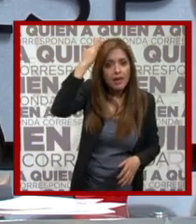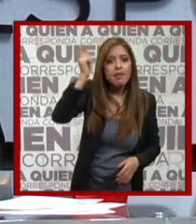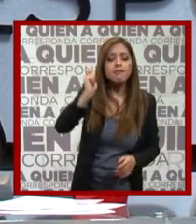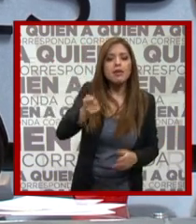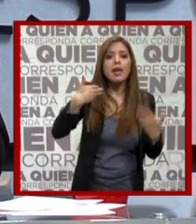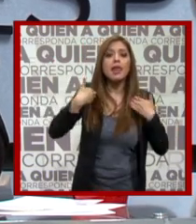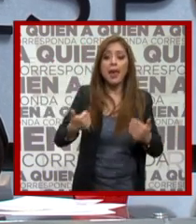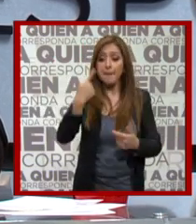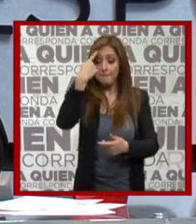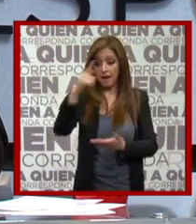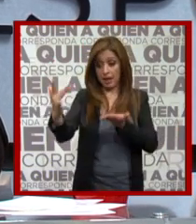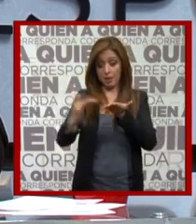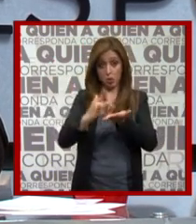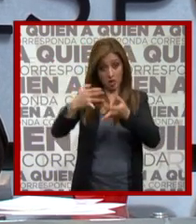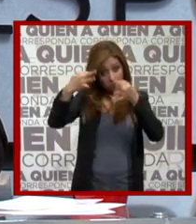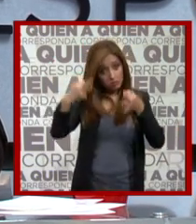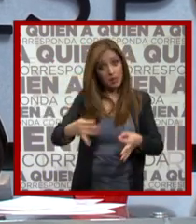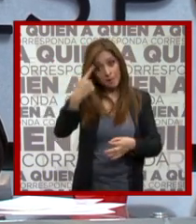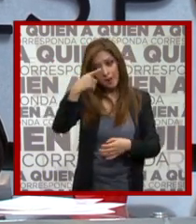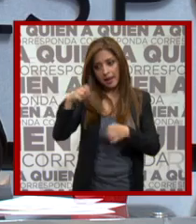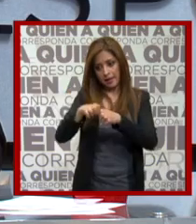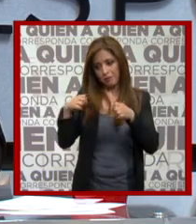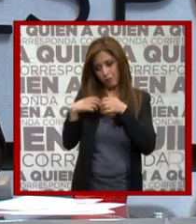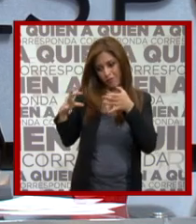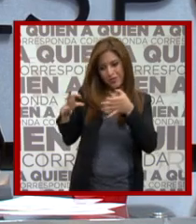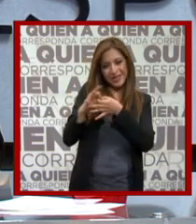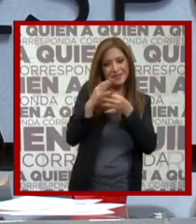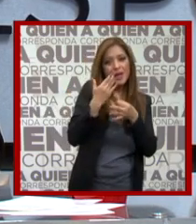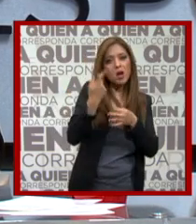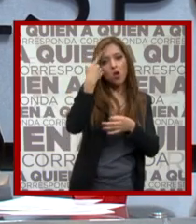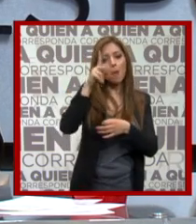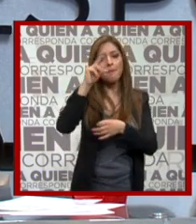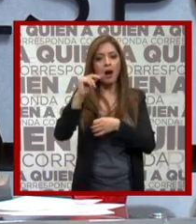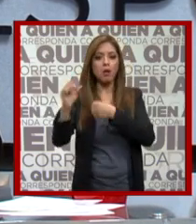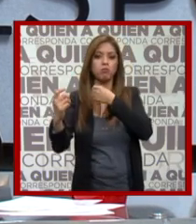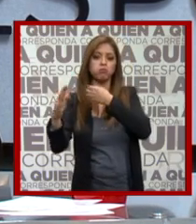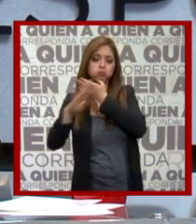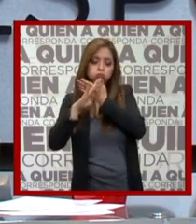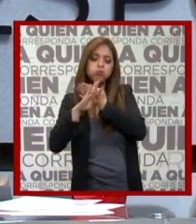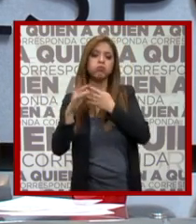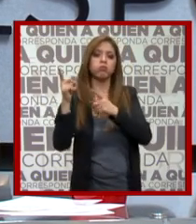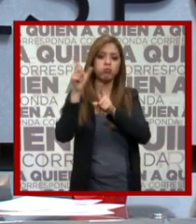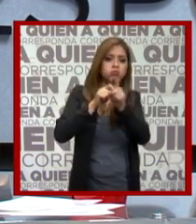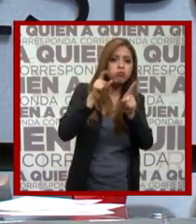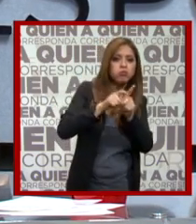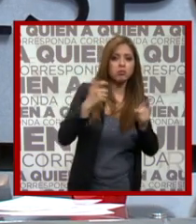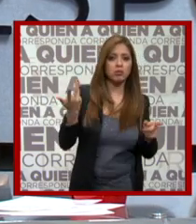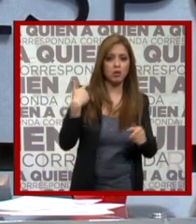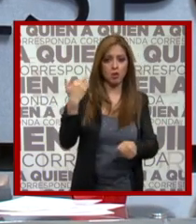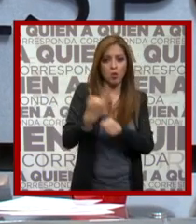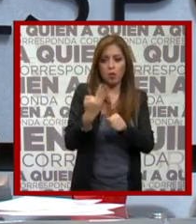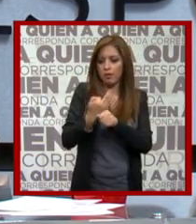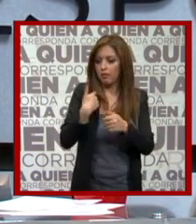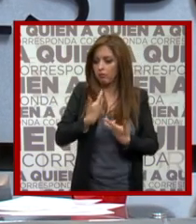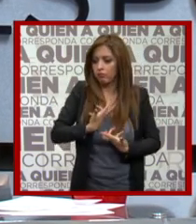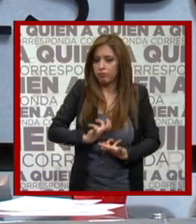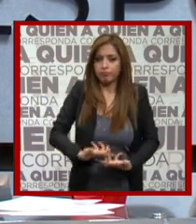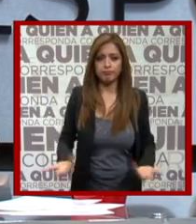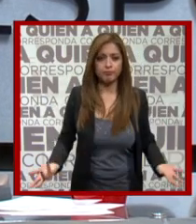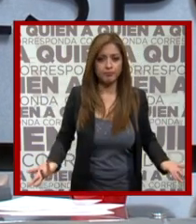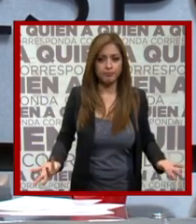que están para apoyarnos, para hacer equipo, no para ningunearnos, no para humillarnos, no para hacernos pasar un mal